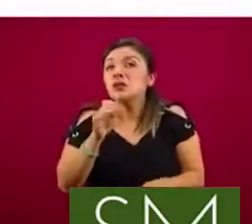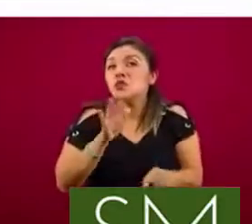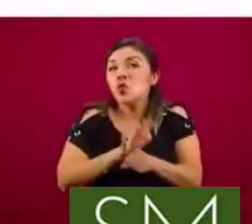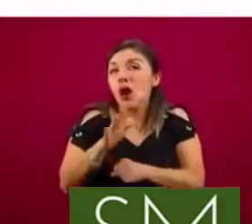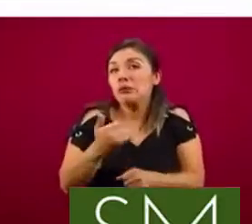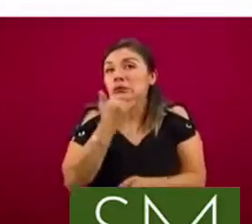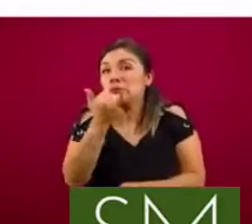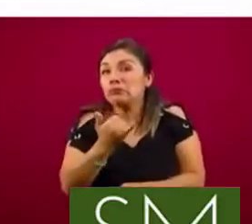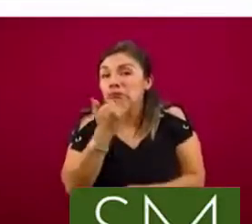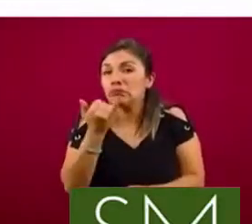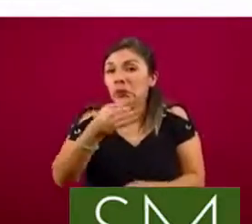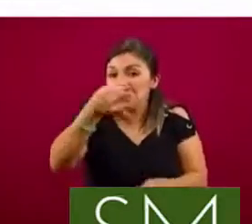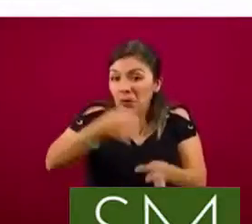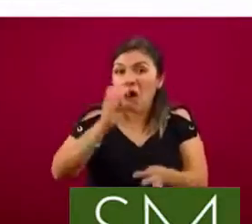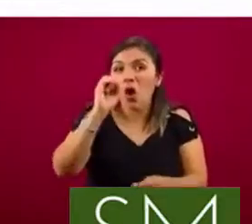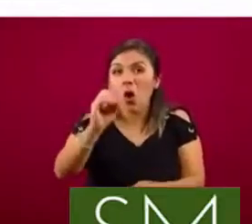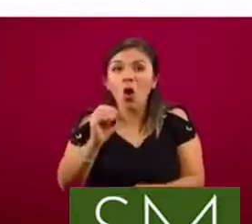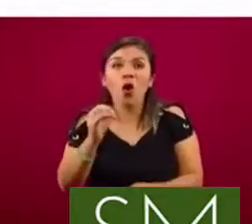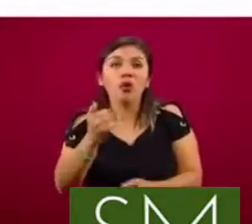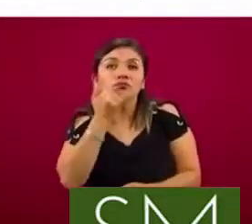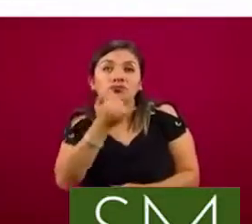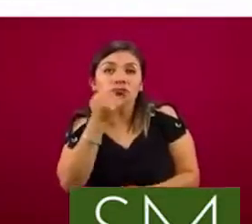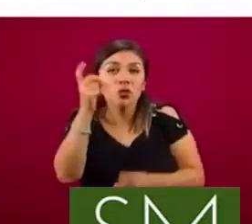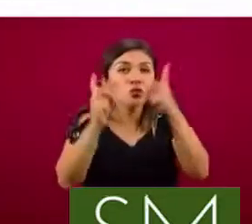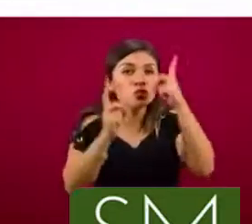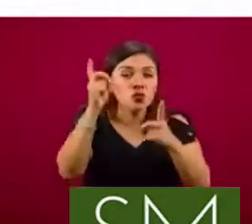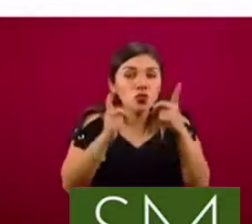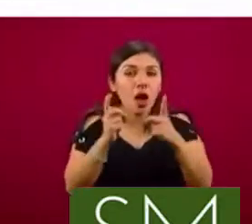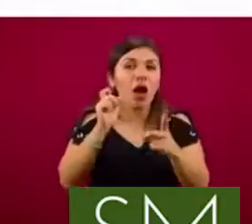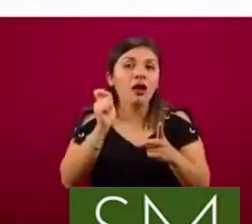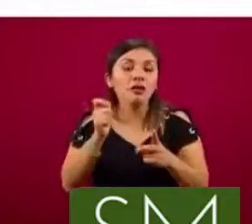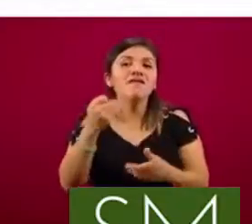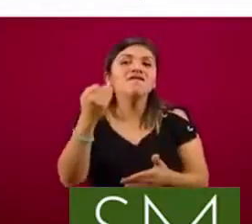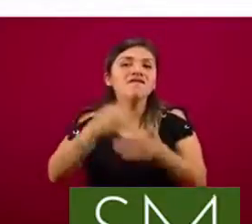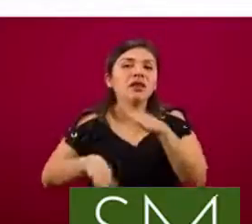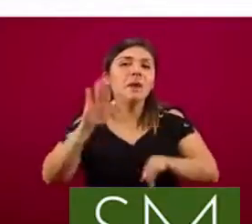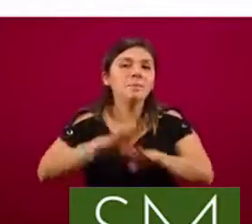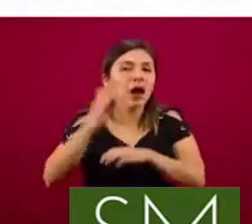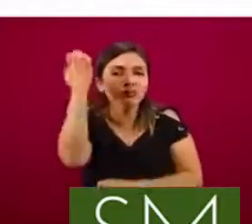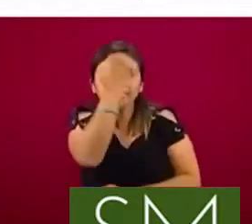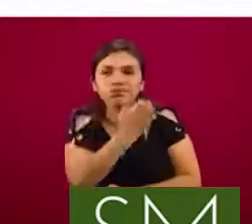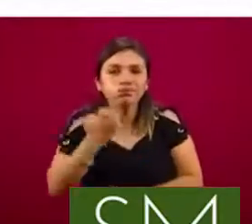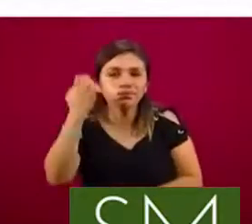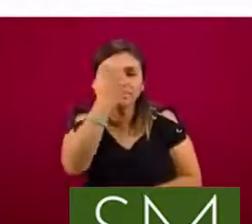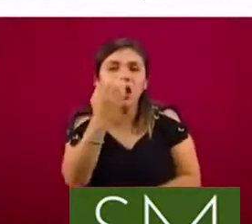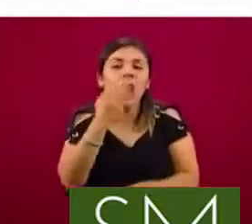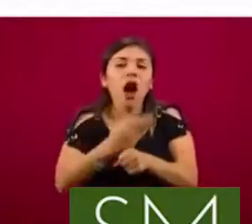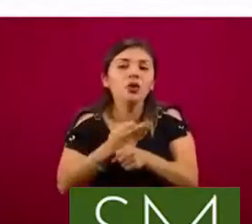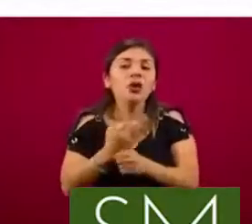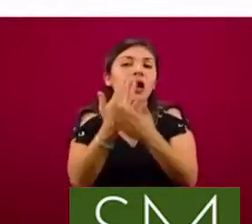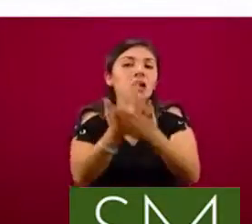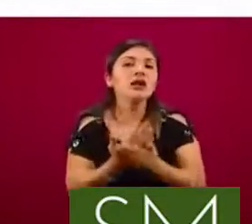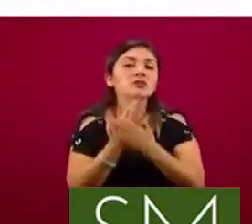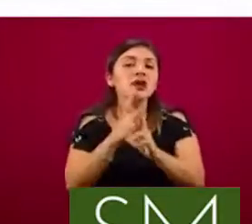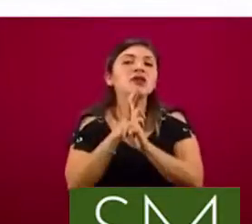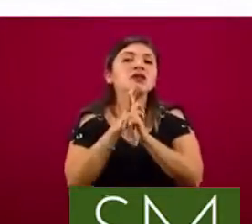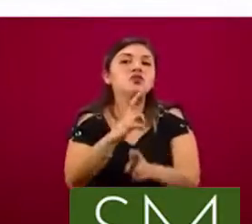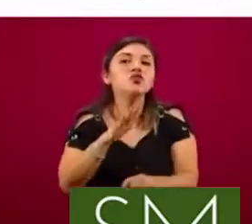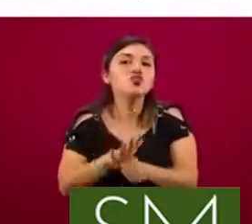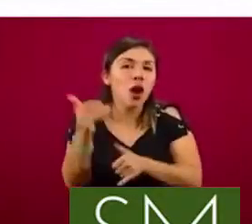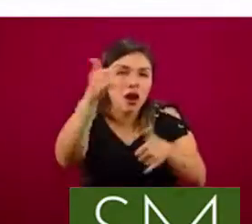o sospechosos, viendo que los sospechosos se encuentran en los últimos días porque son precisamente las personas que están esperando un resultado